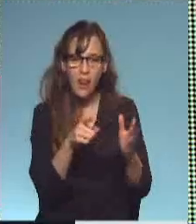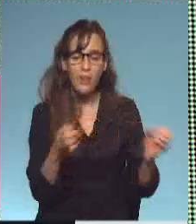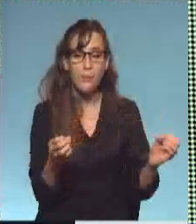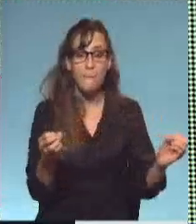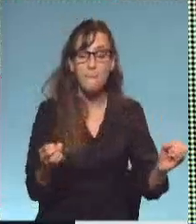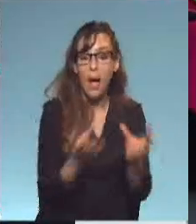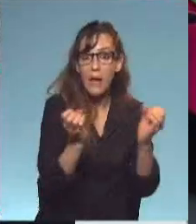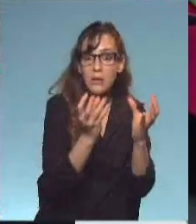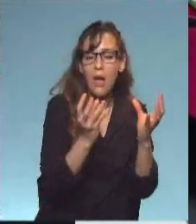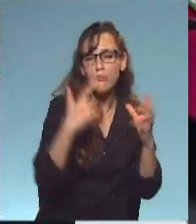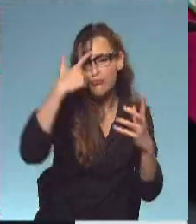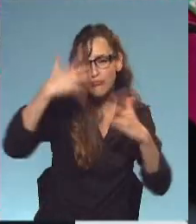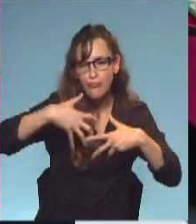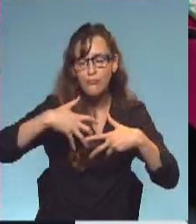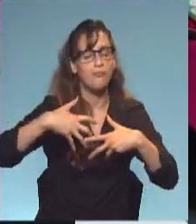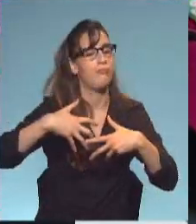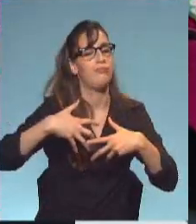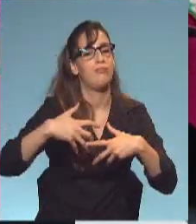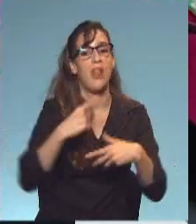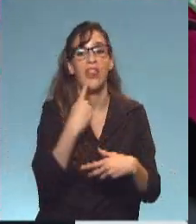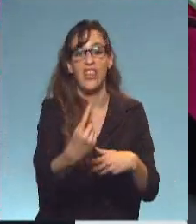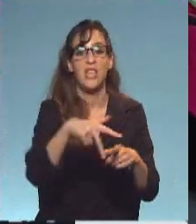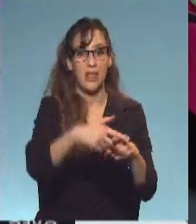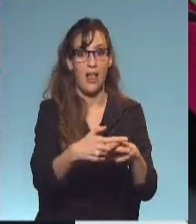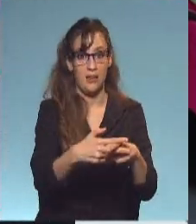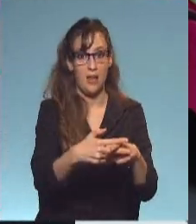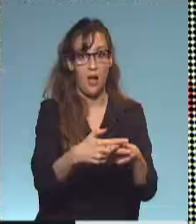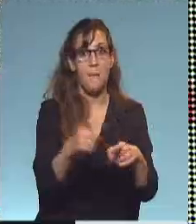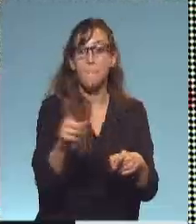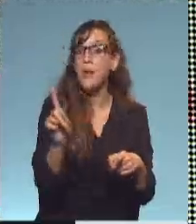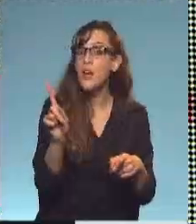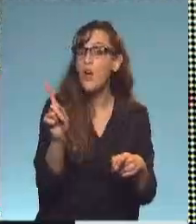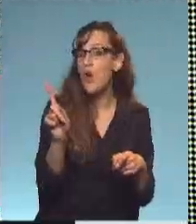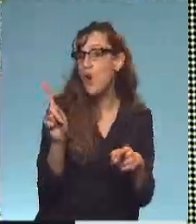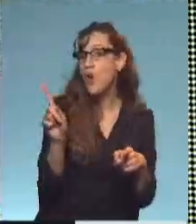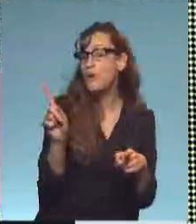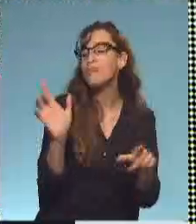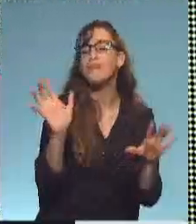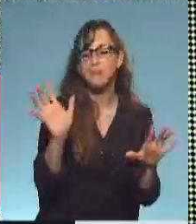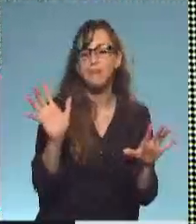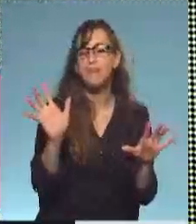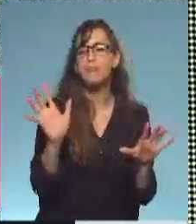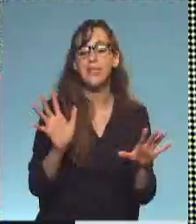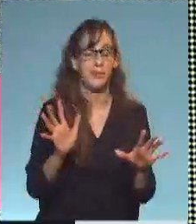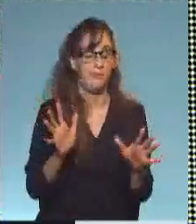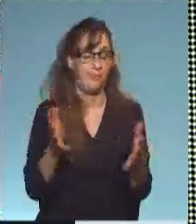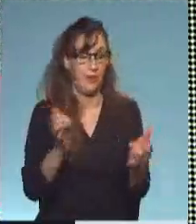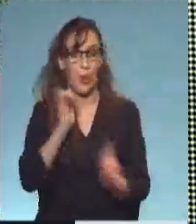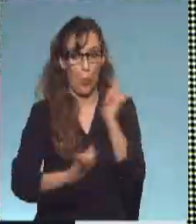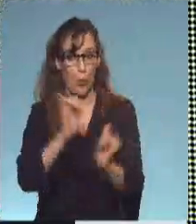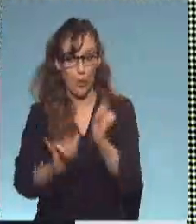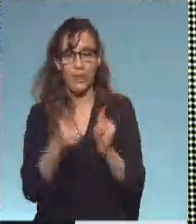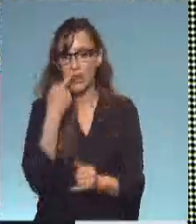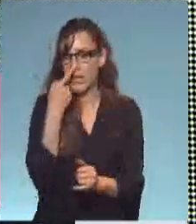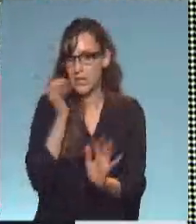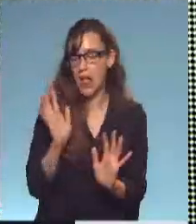Te dicen, mira, esta es la técnica, pero ni se te ocurra contarla lo que yo voy a contar ahora. Porque si bien está buenísimo lo que uno cuenta, porque es súper interesante